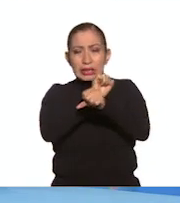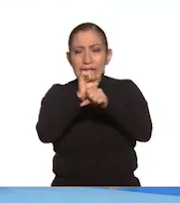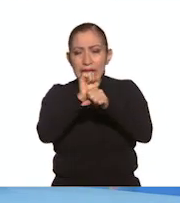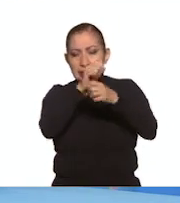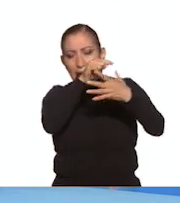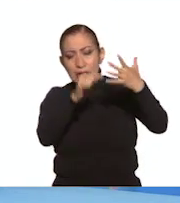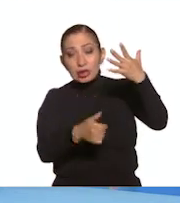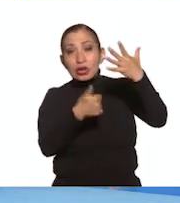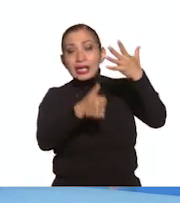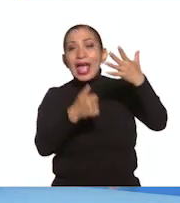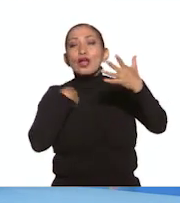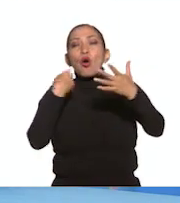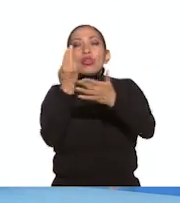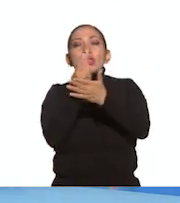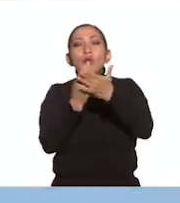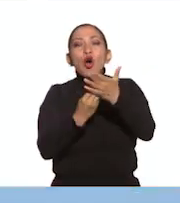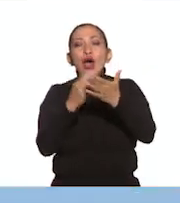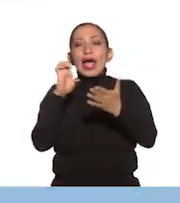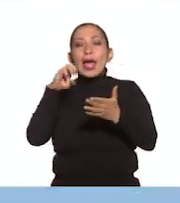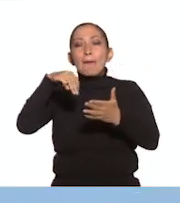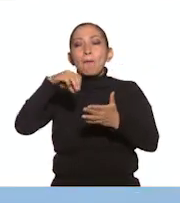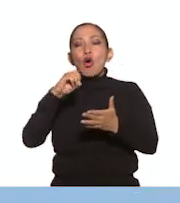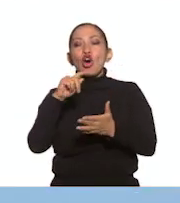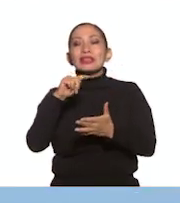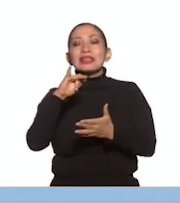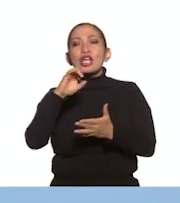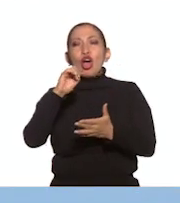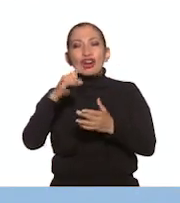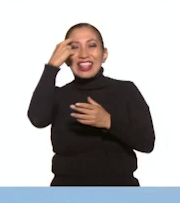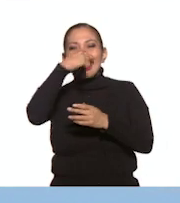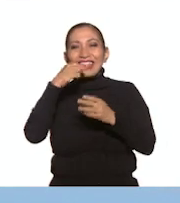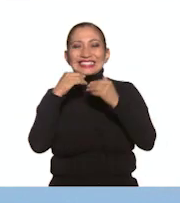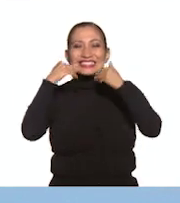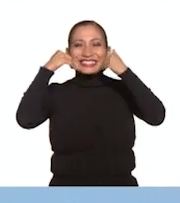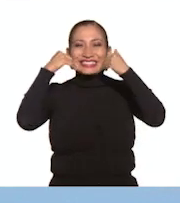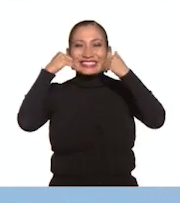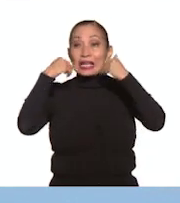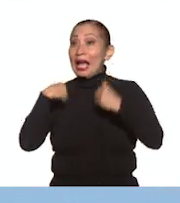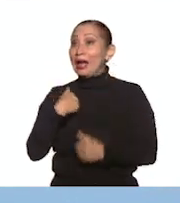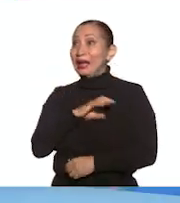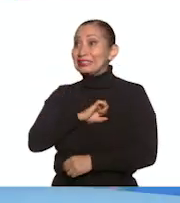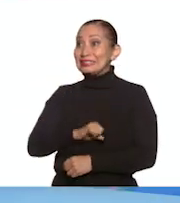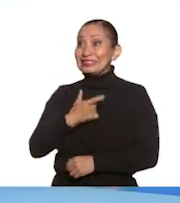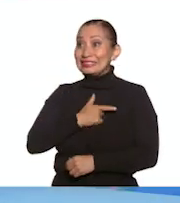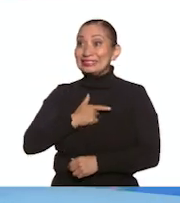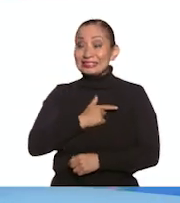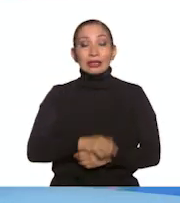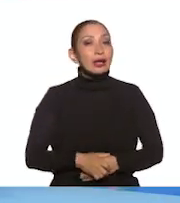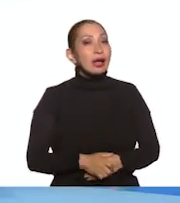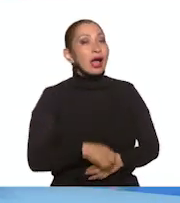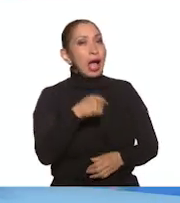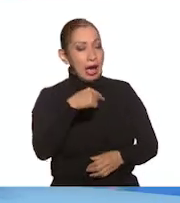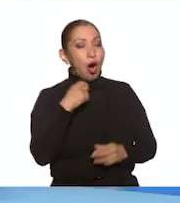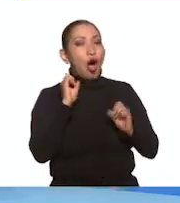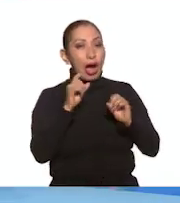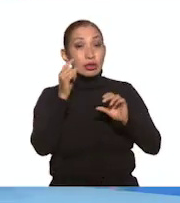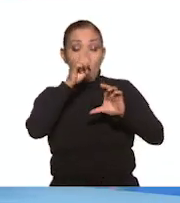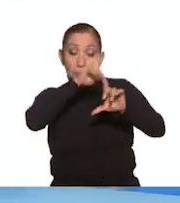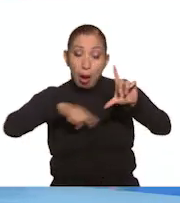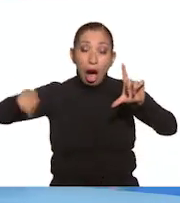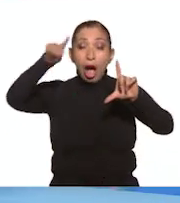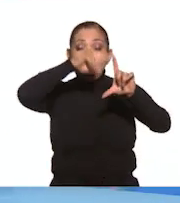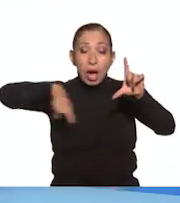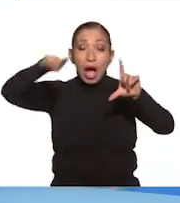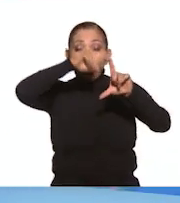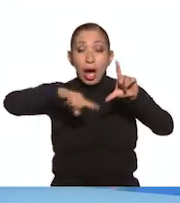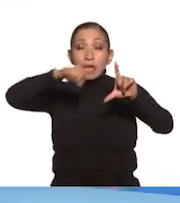un emoticón. ¿Los conocen? ¡Ay, sí! A mí me gustan mucho los emoticones. Muy bien, de acuerdo. Giraremos la ruleta y